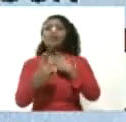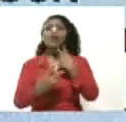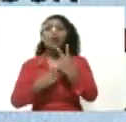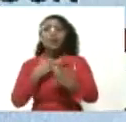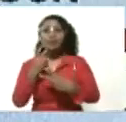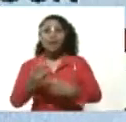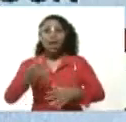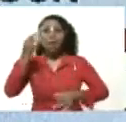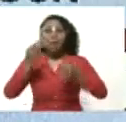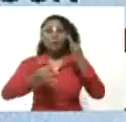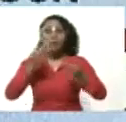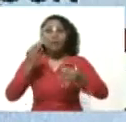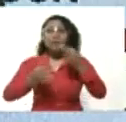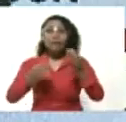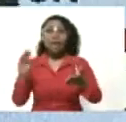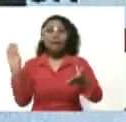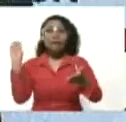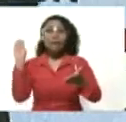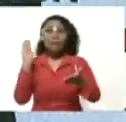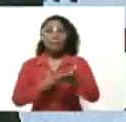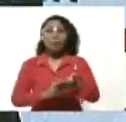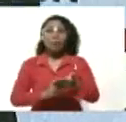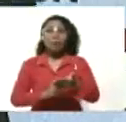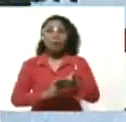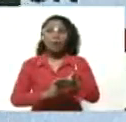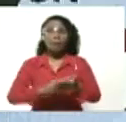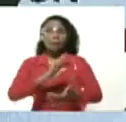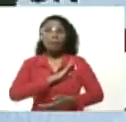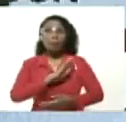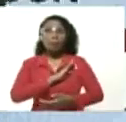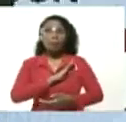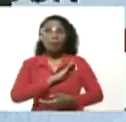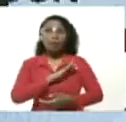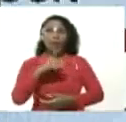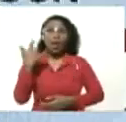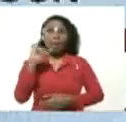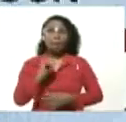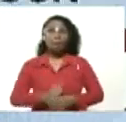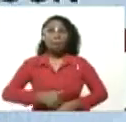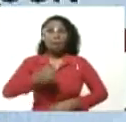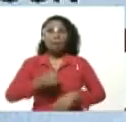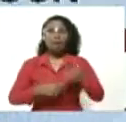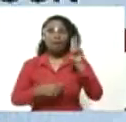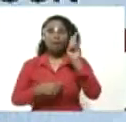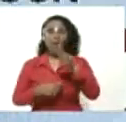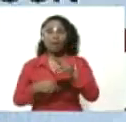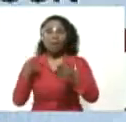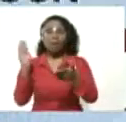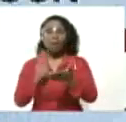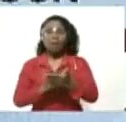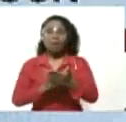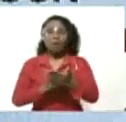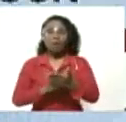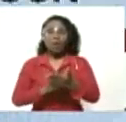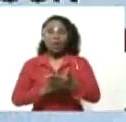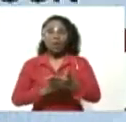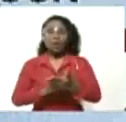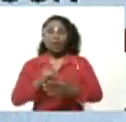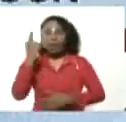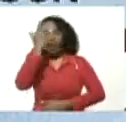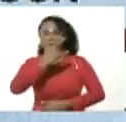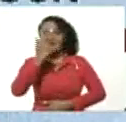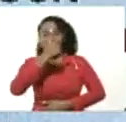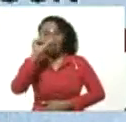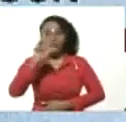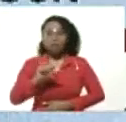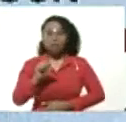la justicia que se aplique, que se tendrá que aplicar, tendrá más que ver con la que aplicó Sudáfrica tras el apartheid,